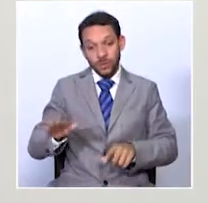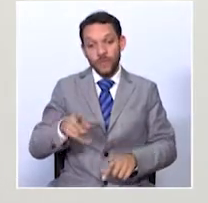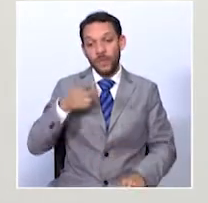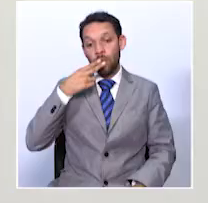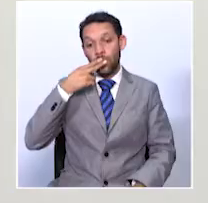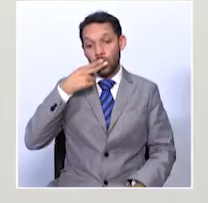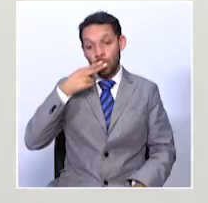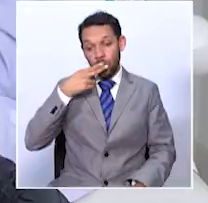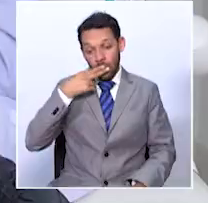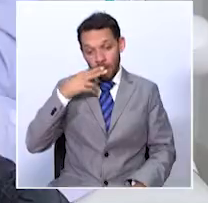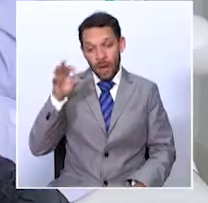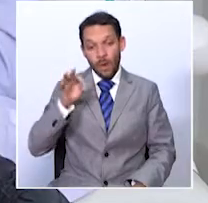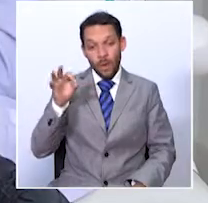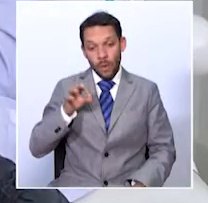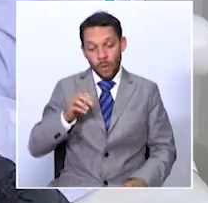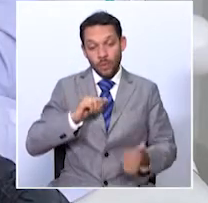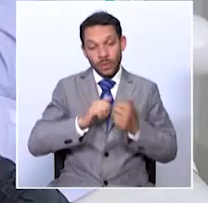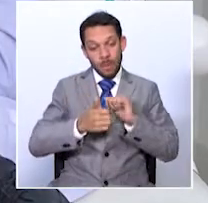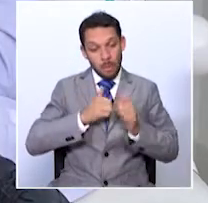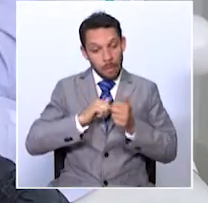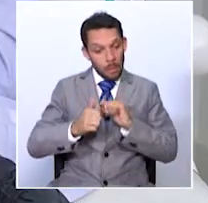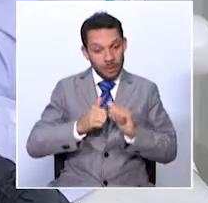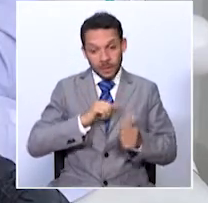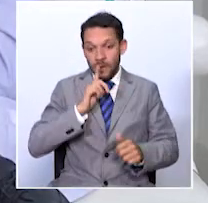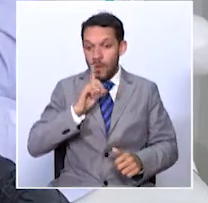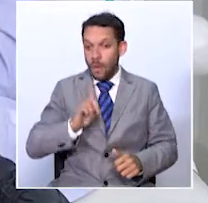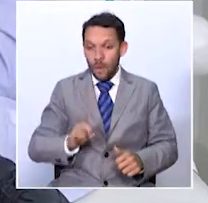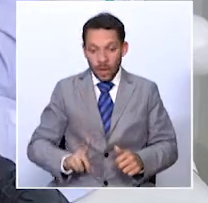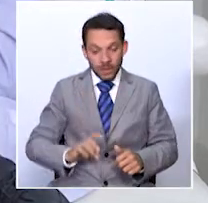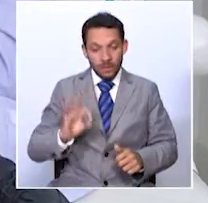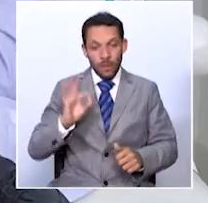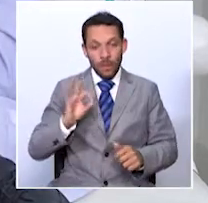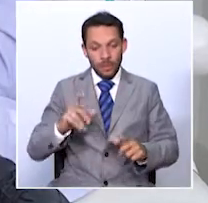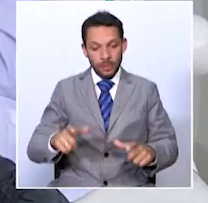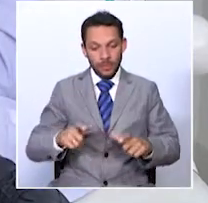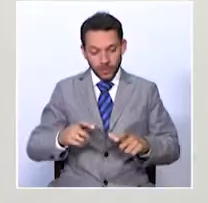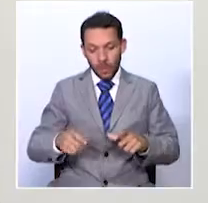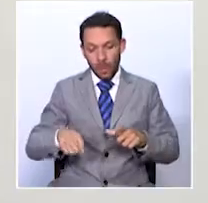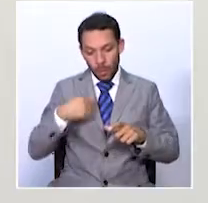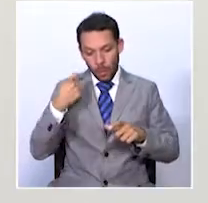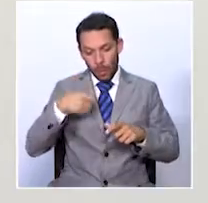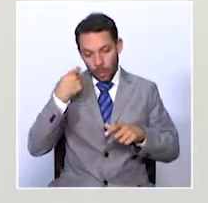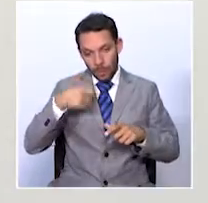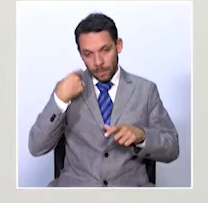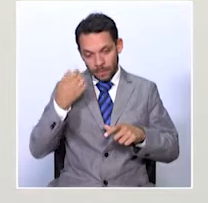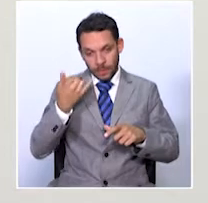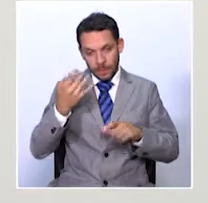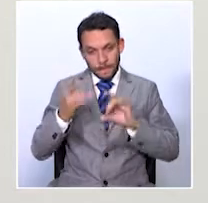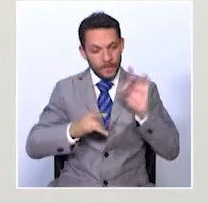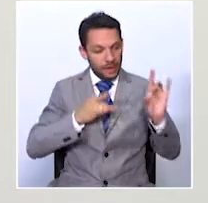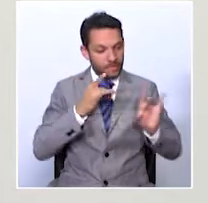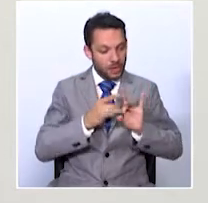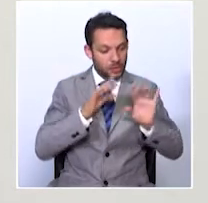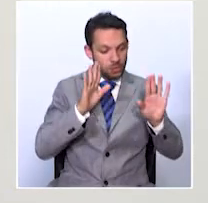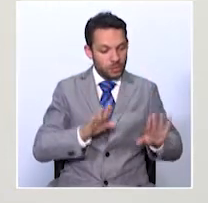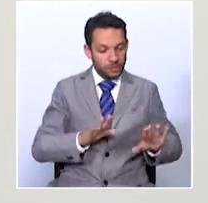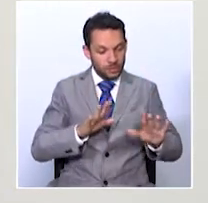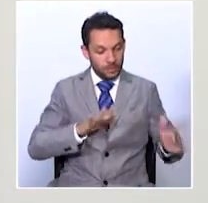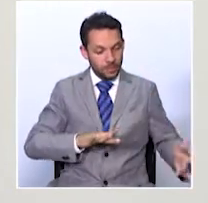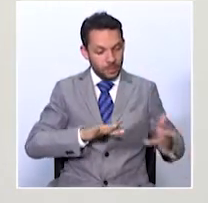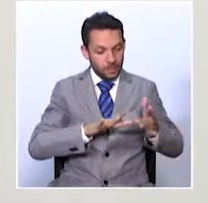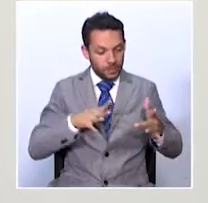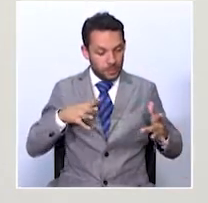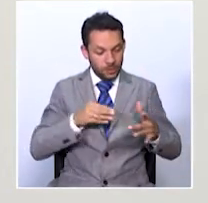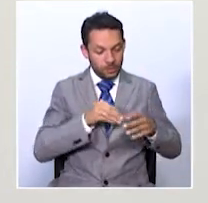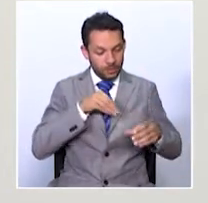comen comida chatarra. Entonces, todo esto es un complemento para poder dar un buen resultado en la intervención que vamos